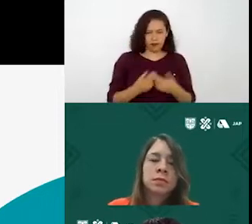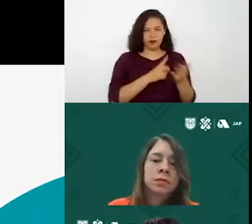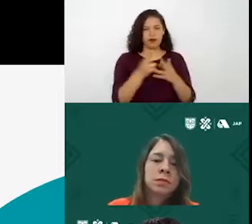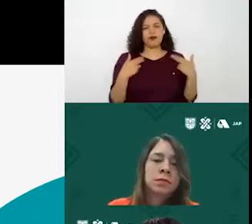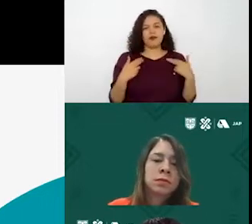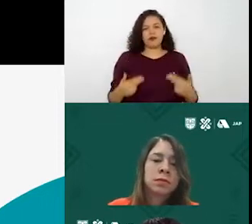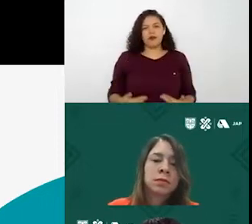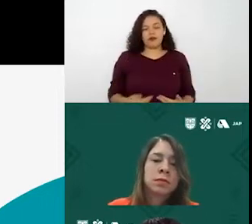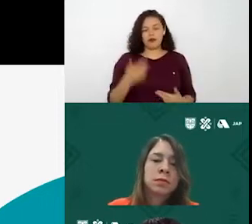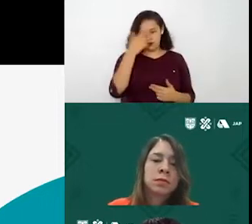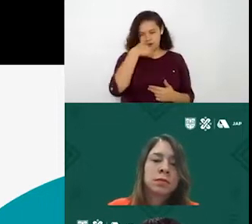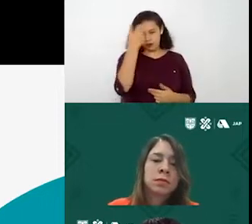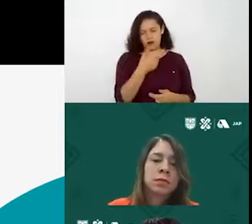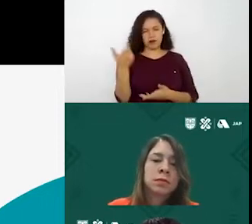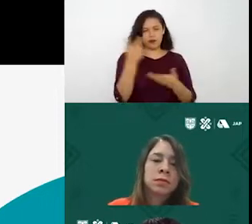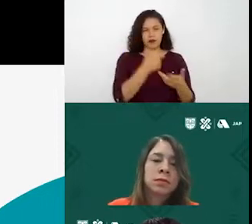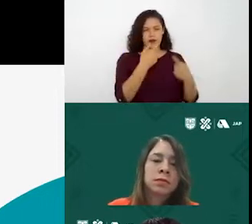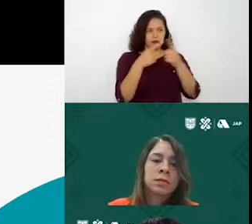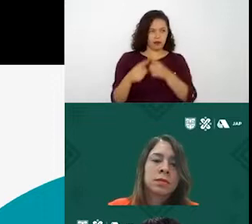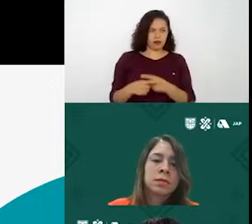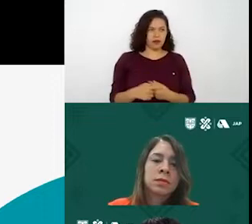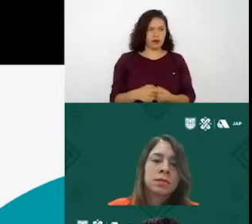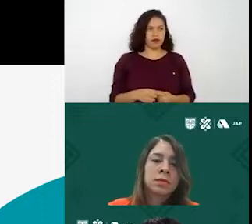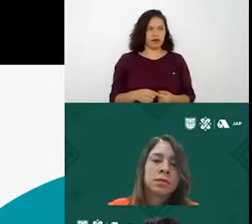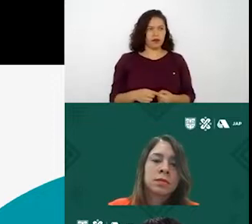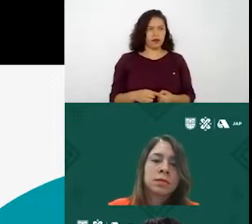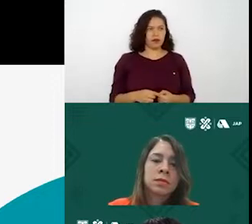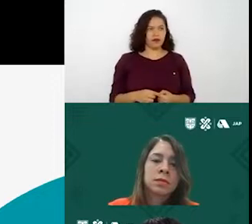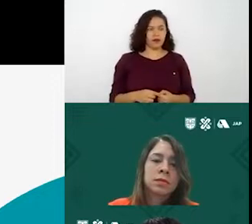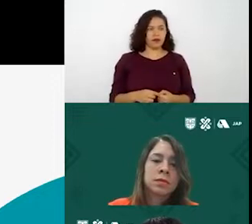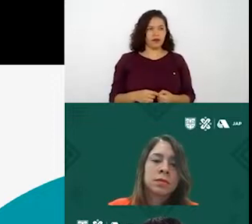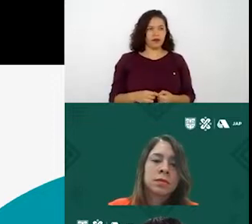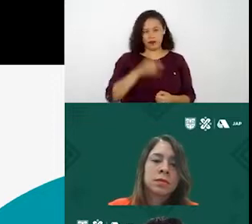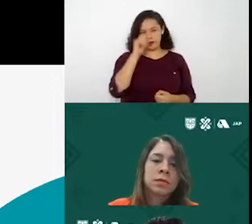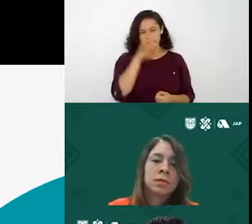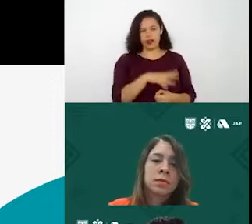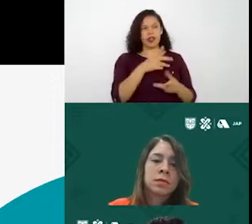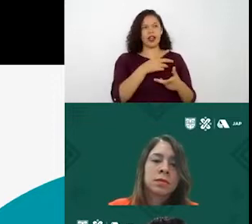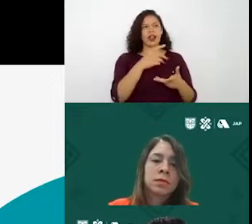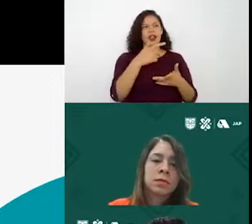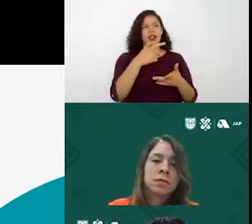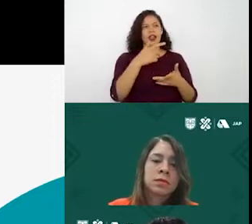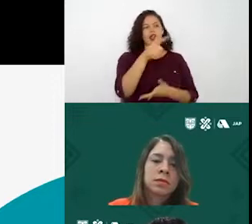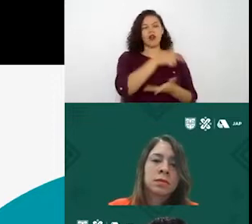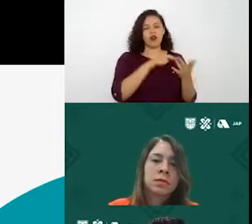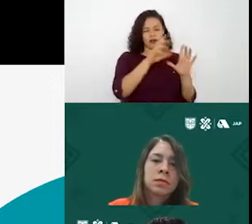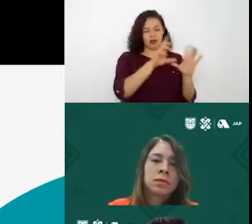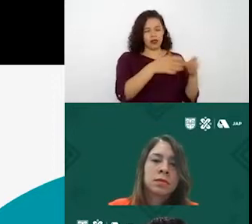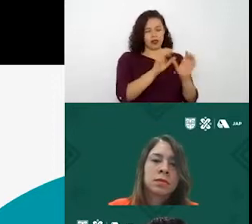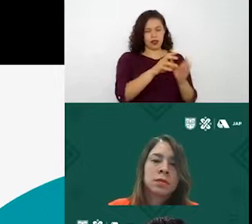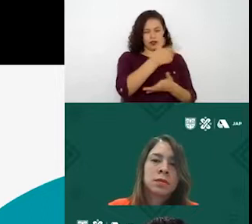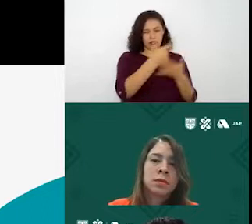análisis financiero entre otros estuvo elaborando en despachos de contadores Castillo Miranda